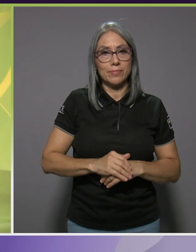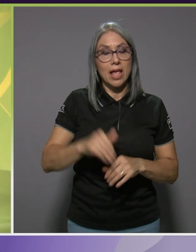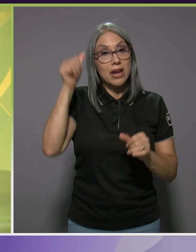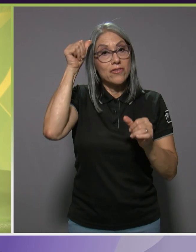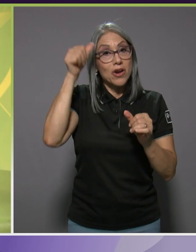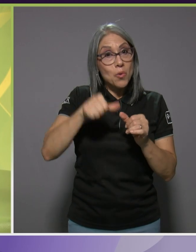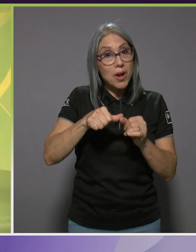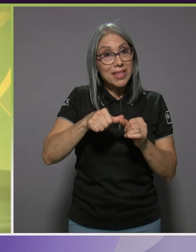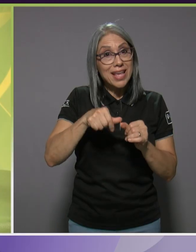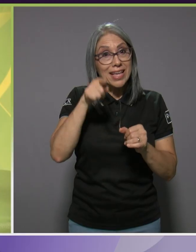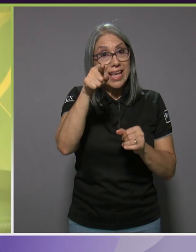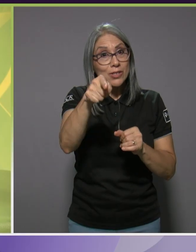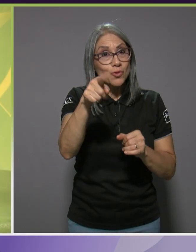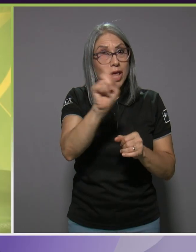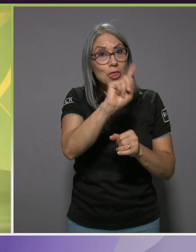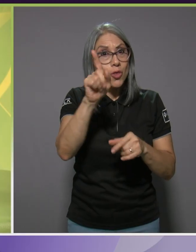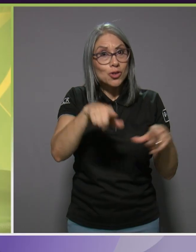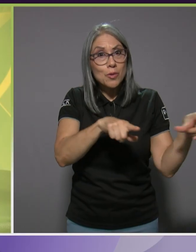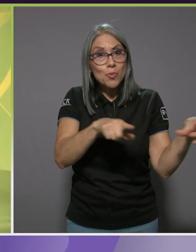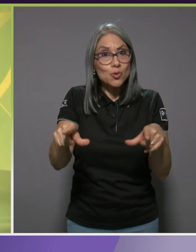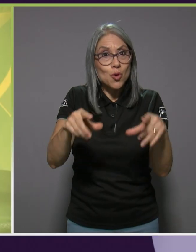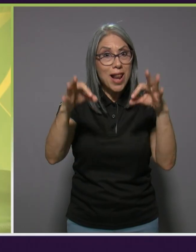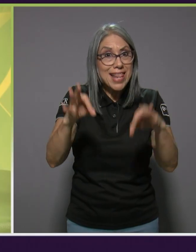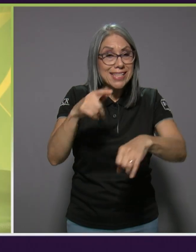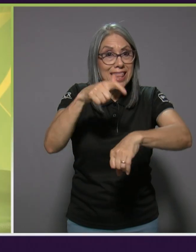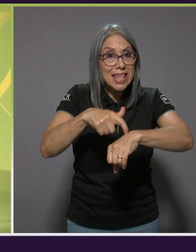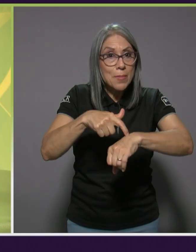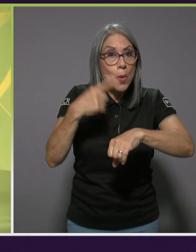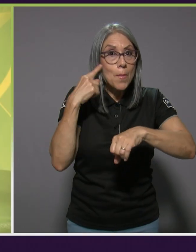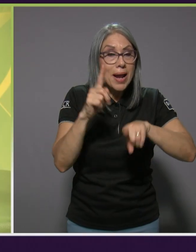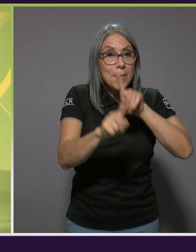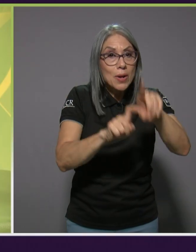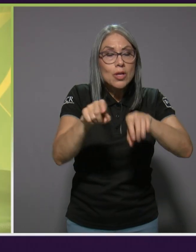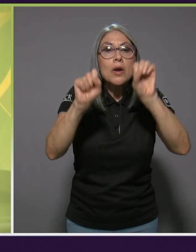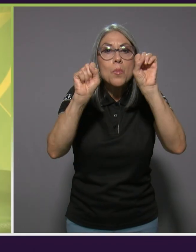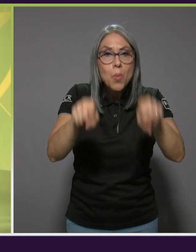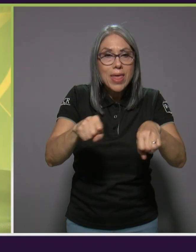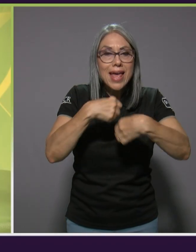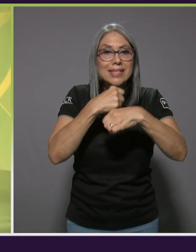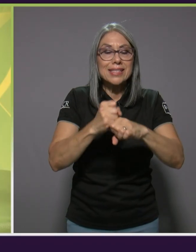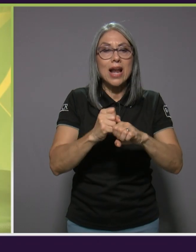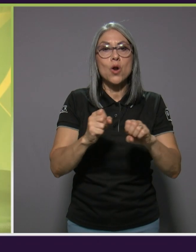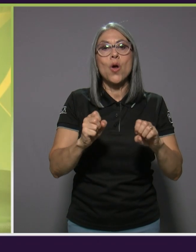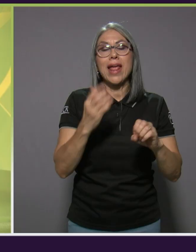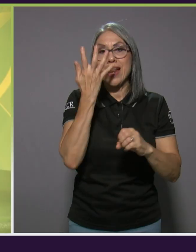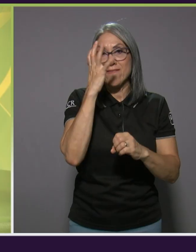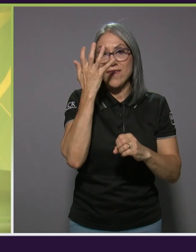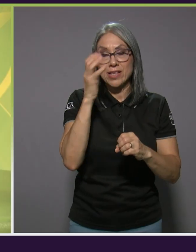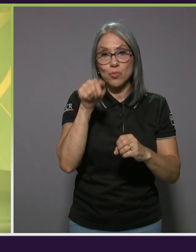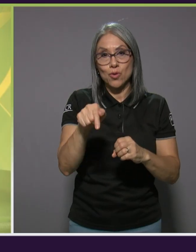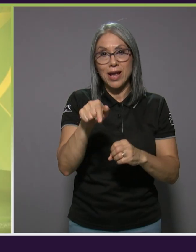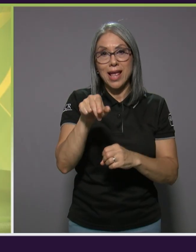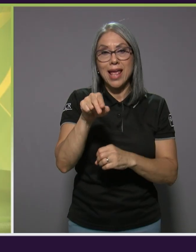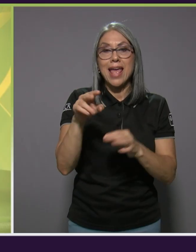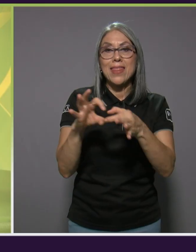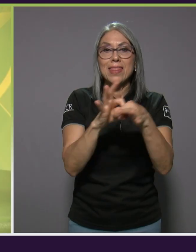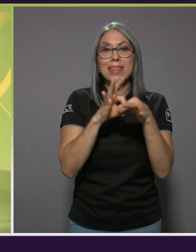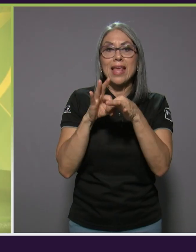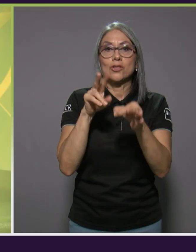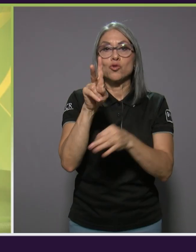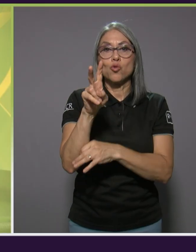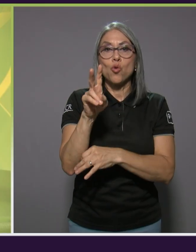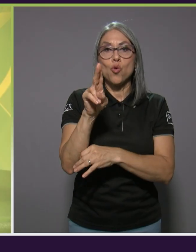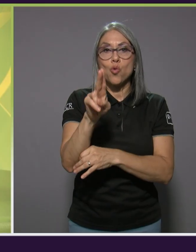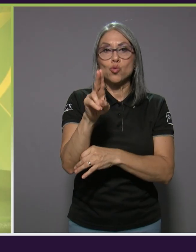estuvo lista o listo a tiempo para hacer sus consultas, lo puede hacer en el Facebook del programa Nexos UCR. Ahí encuentra este programa